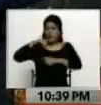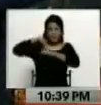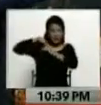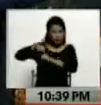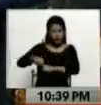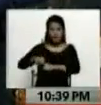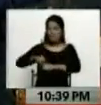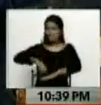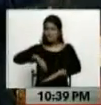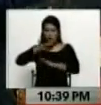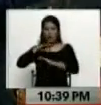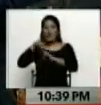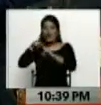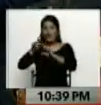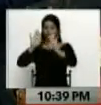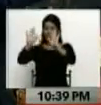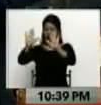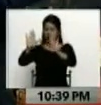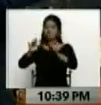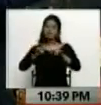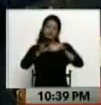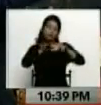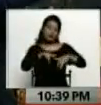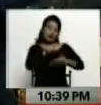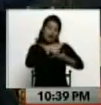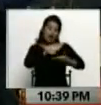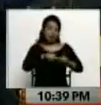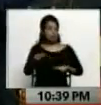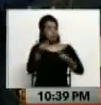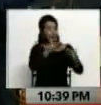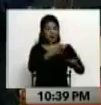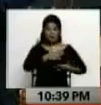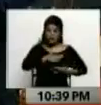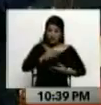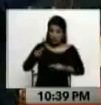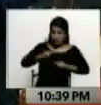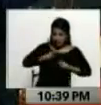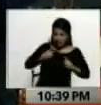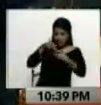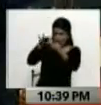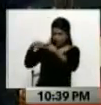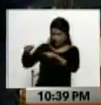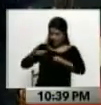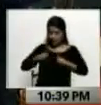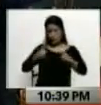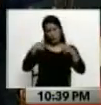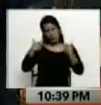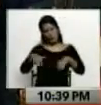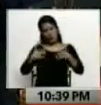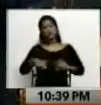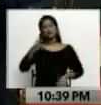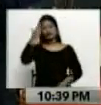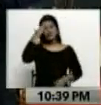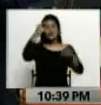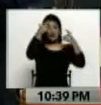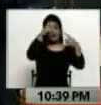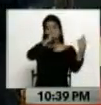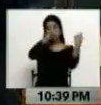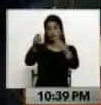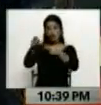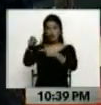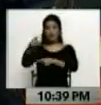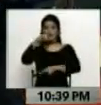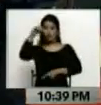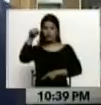para escribir una carta entendemos que con muchas ocupaciones Nicolás Maduro el hombre que dejó el comandante Chávez que está al